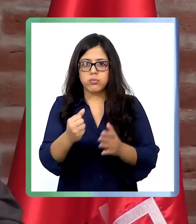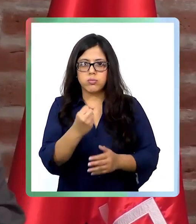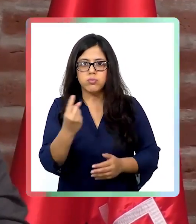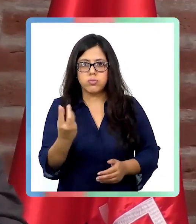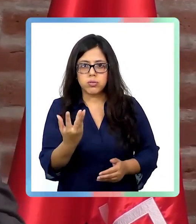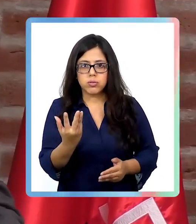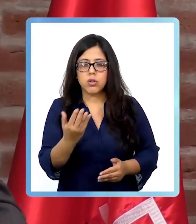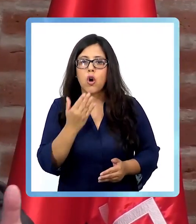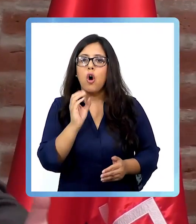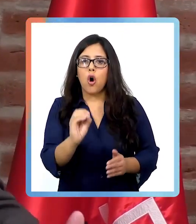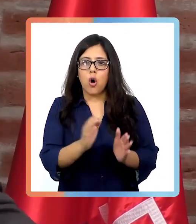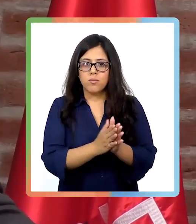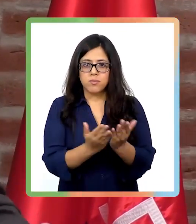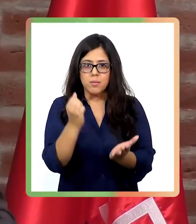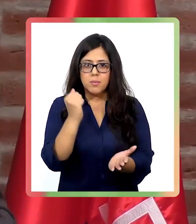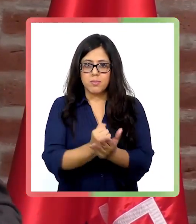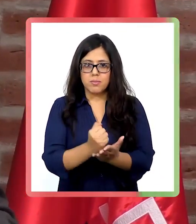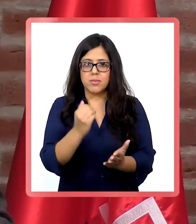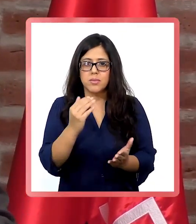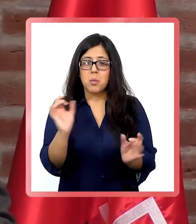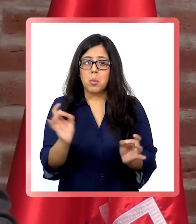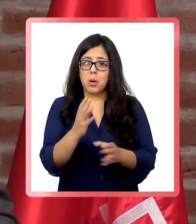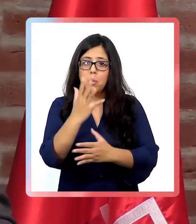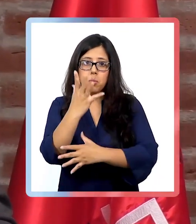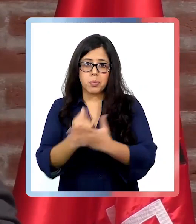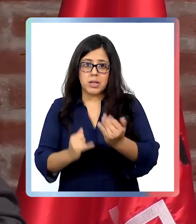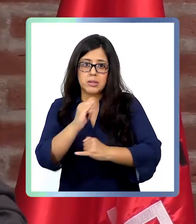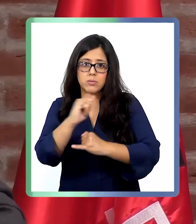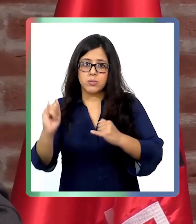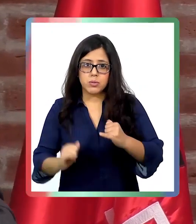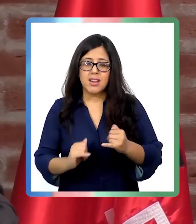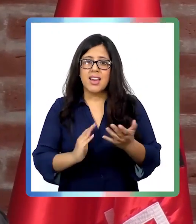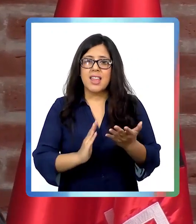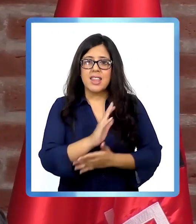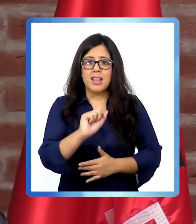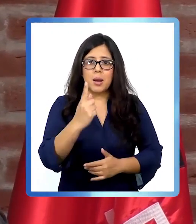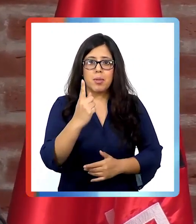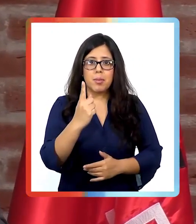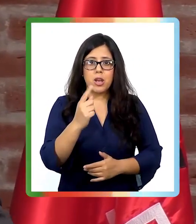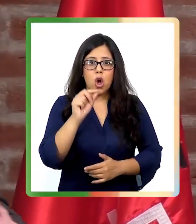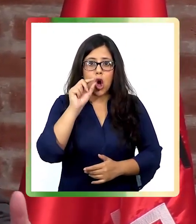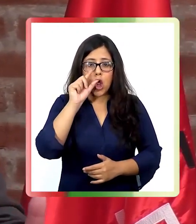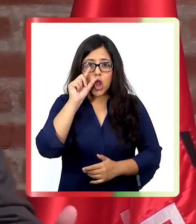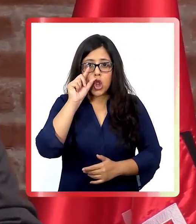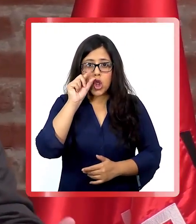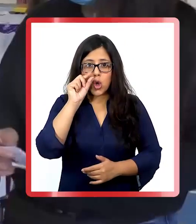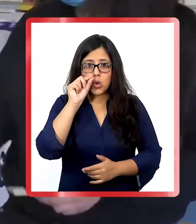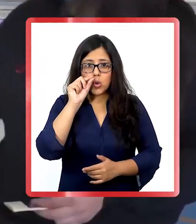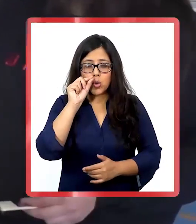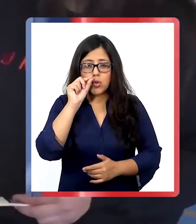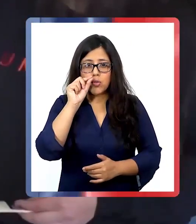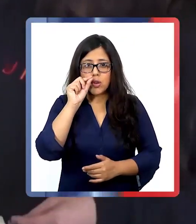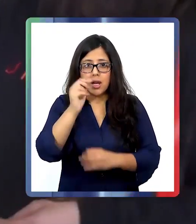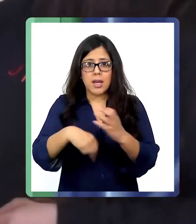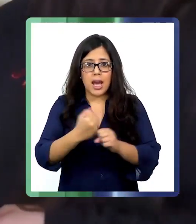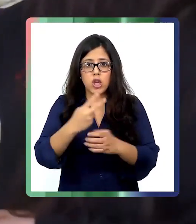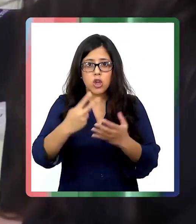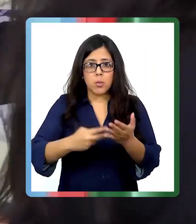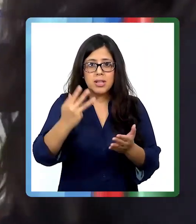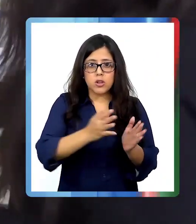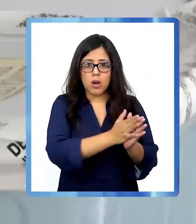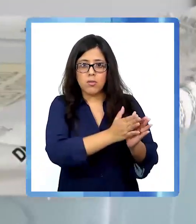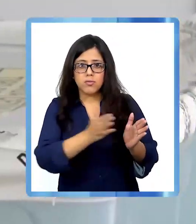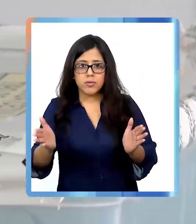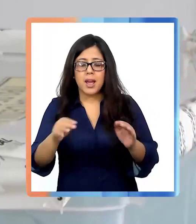o pasaporte. Y pueden estar vencidos desde el 1 de octubre del 2019 en adelante. Las mesas